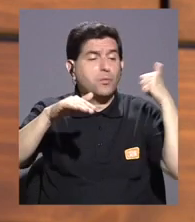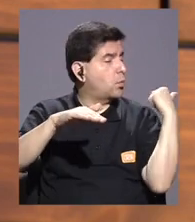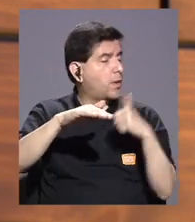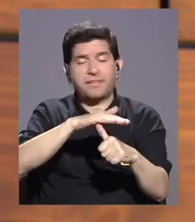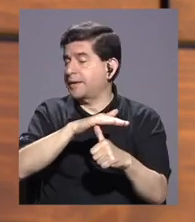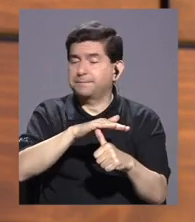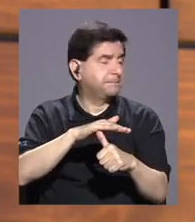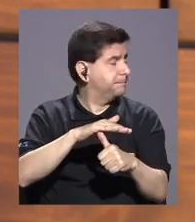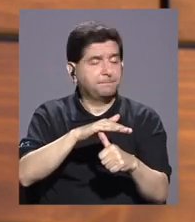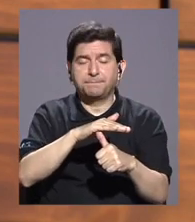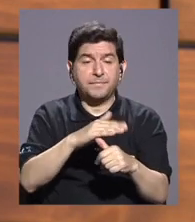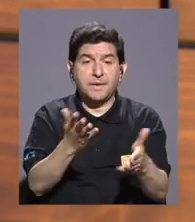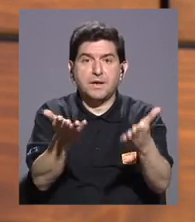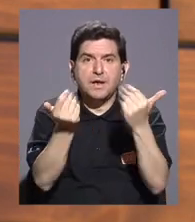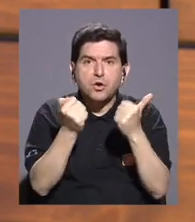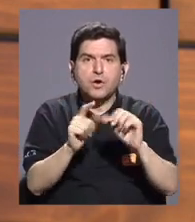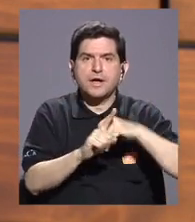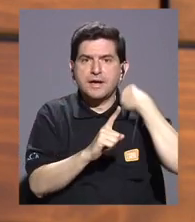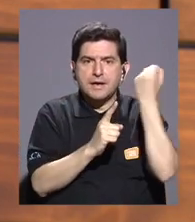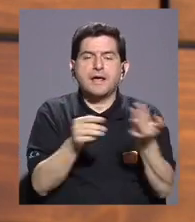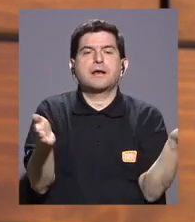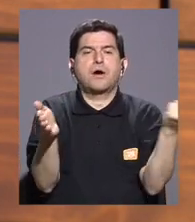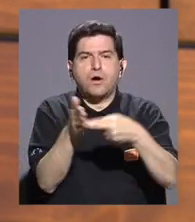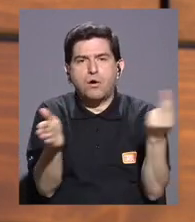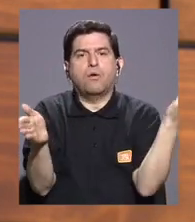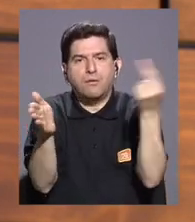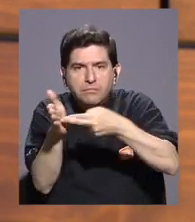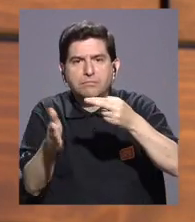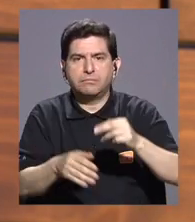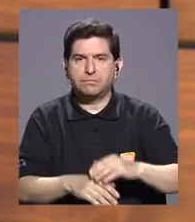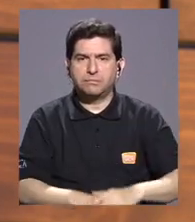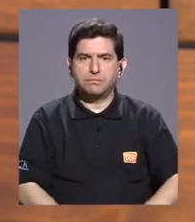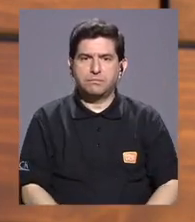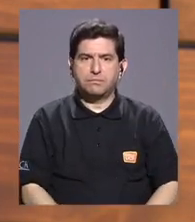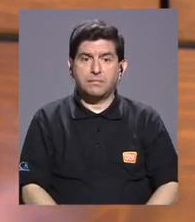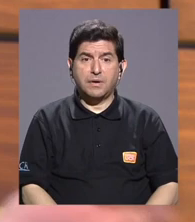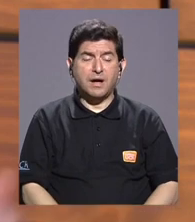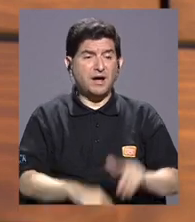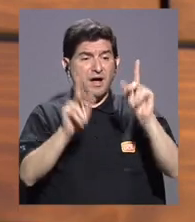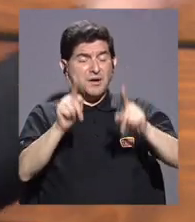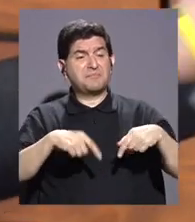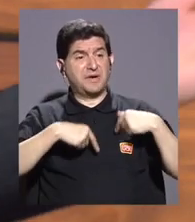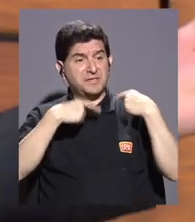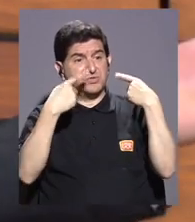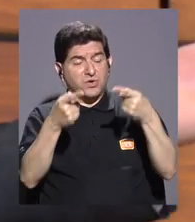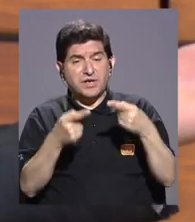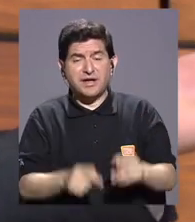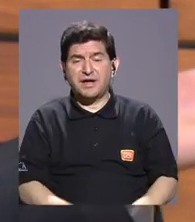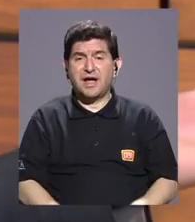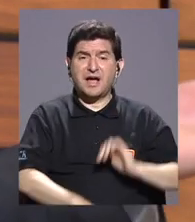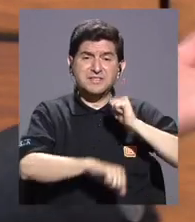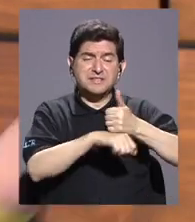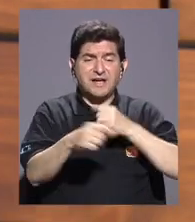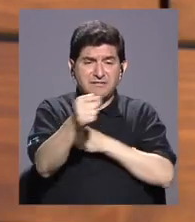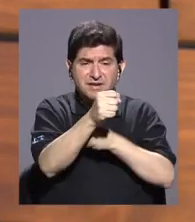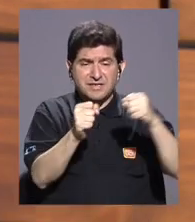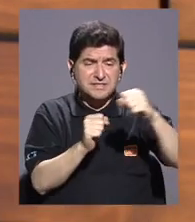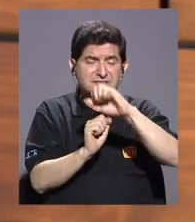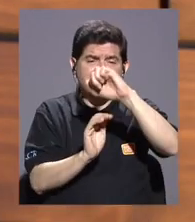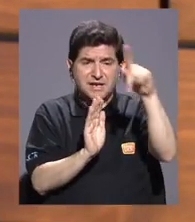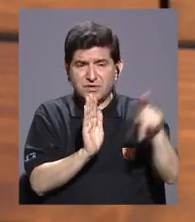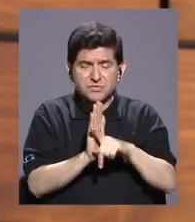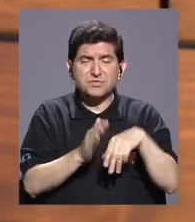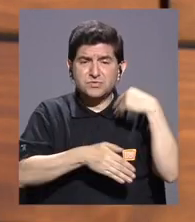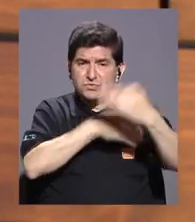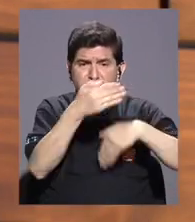seguirla ocultando y lo que no queremos es que esta situación se repita. Que no sea porque los ciudadanos tienen que ir a meterse a la cuartazos, sino porque es